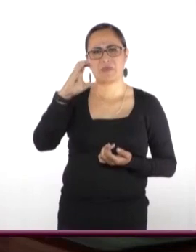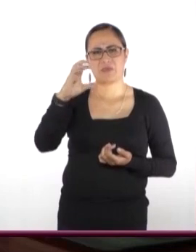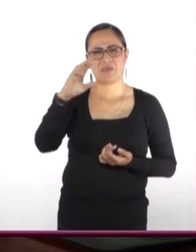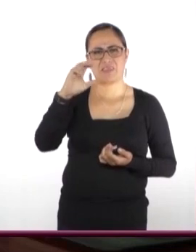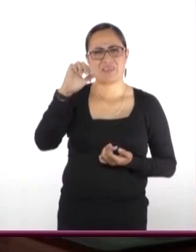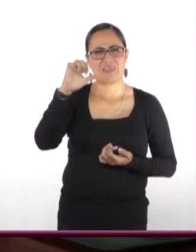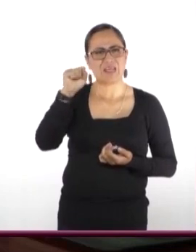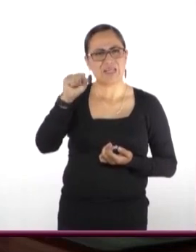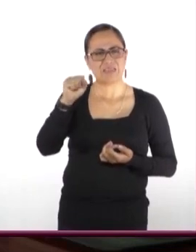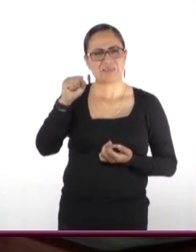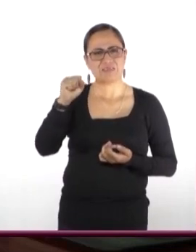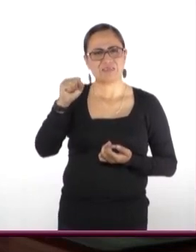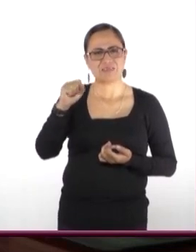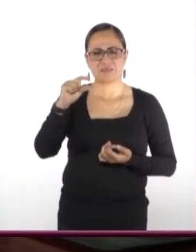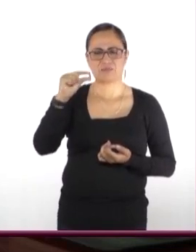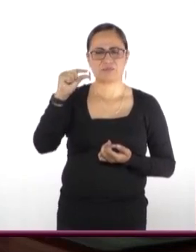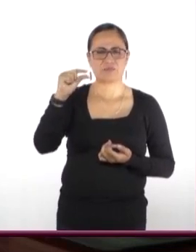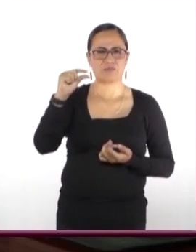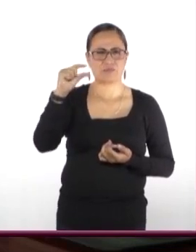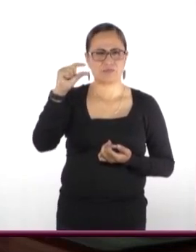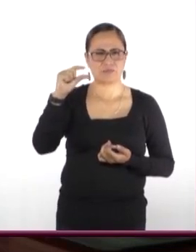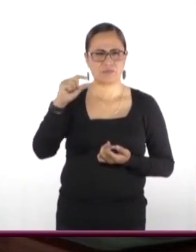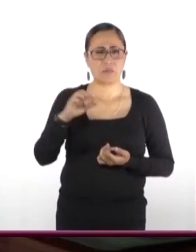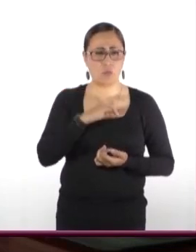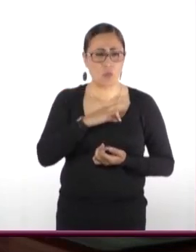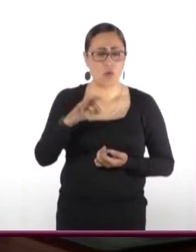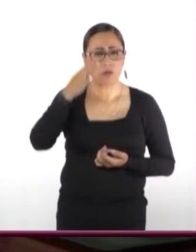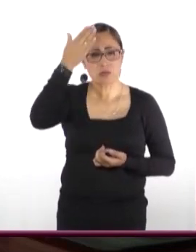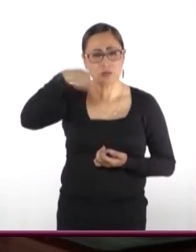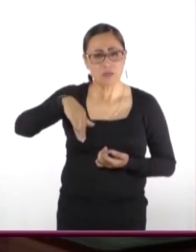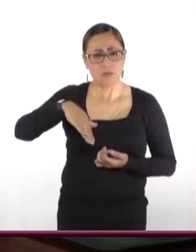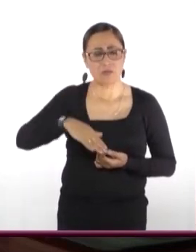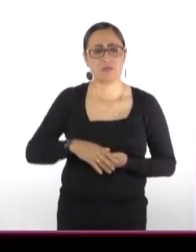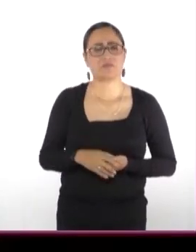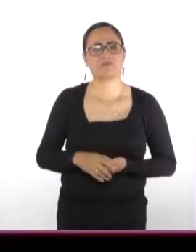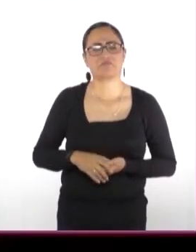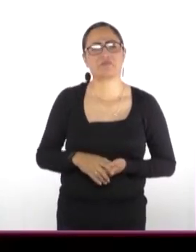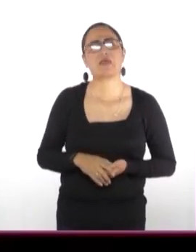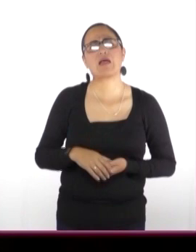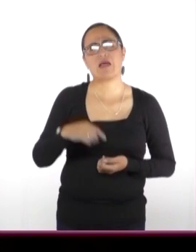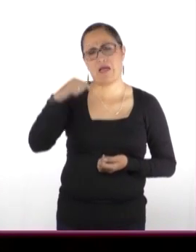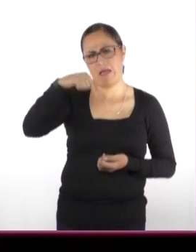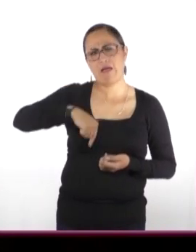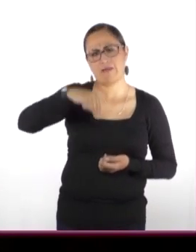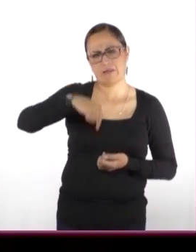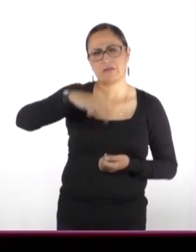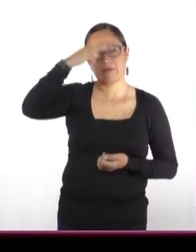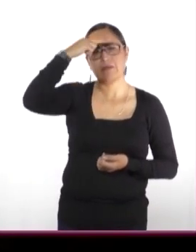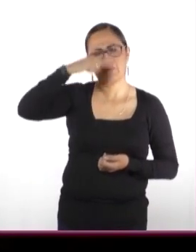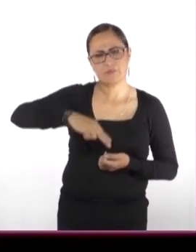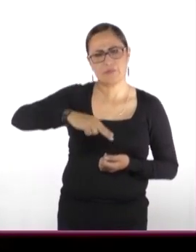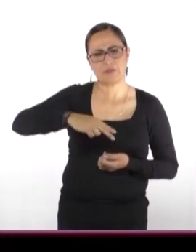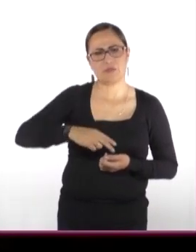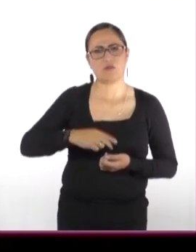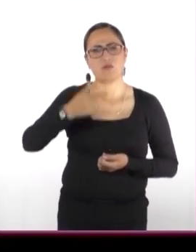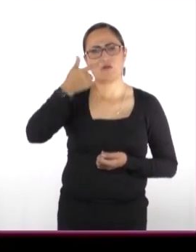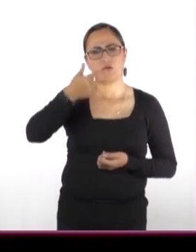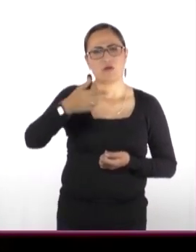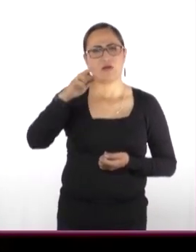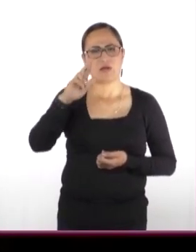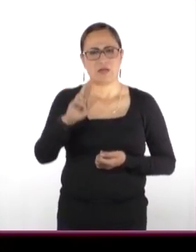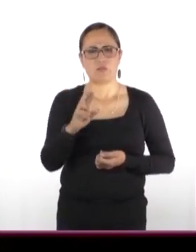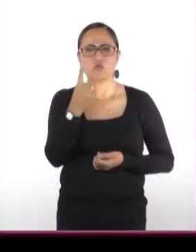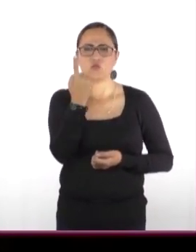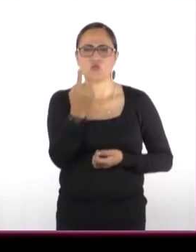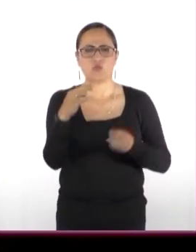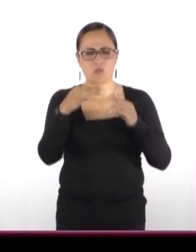ancho cada gramaje? Bueno, fíjate que normalmente en México se utilizan, son gramos